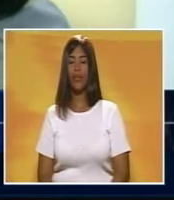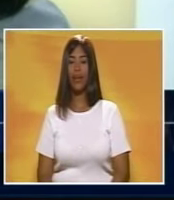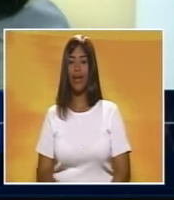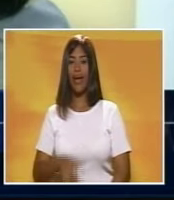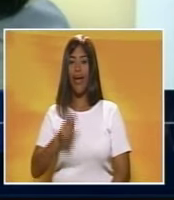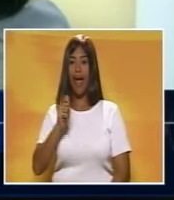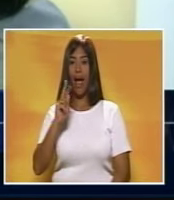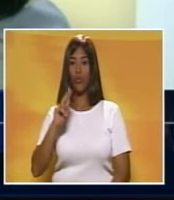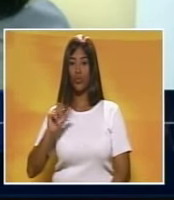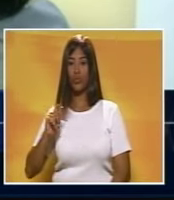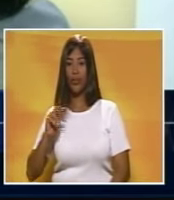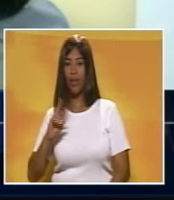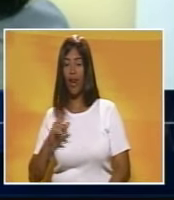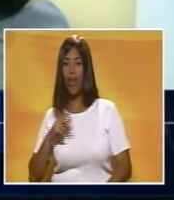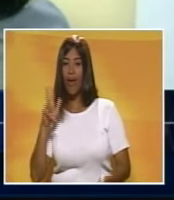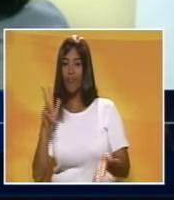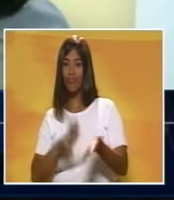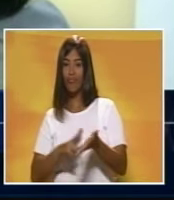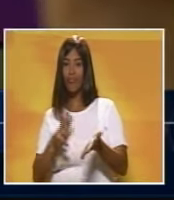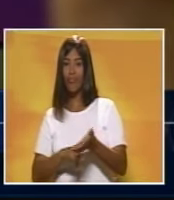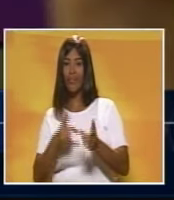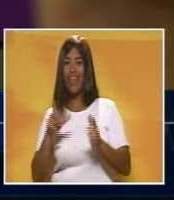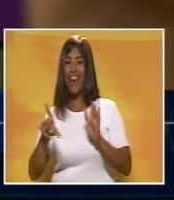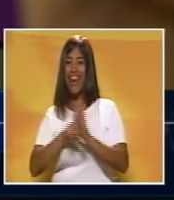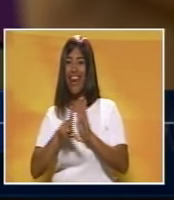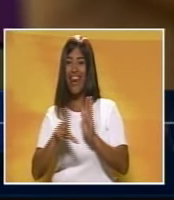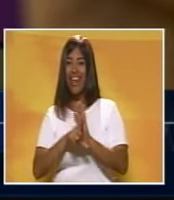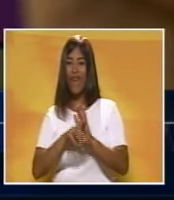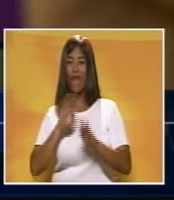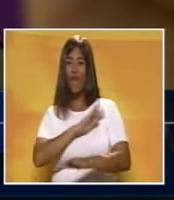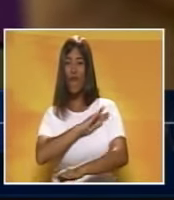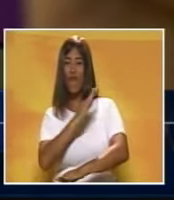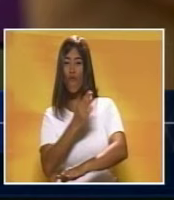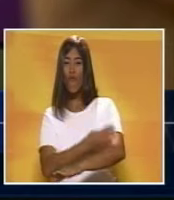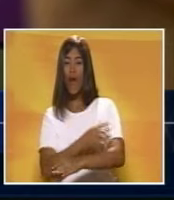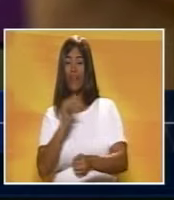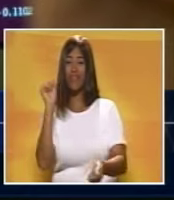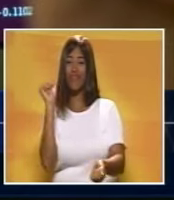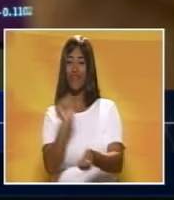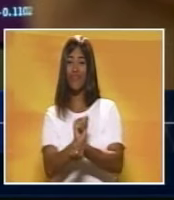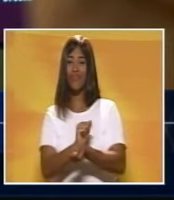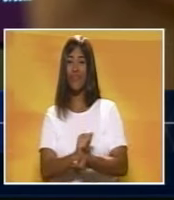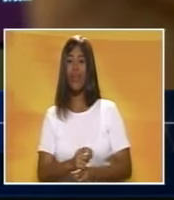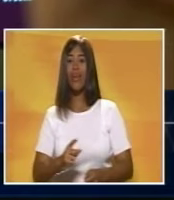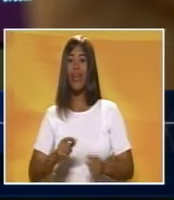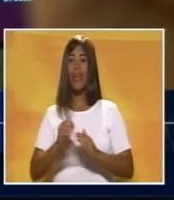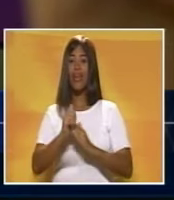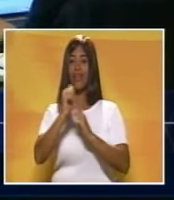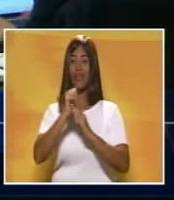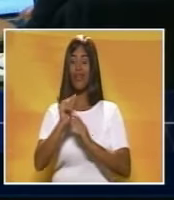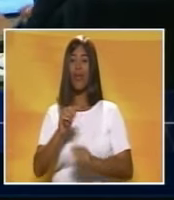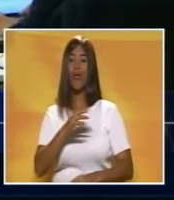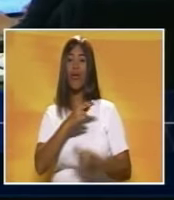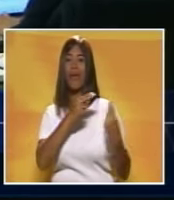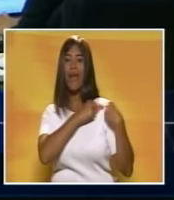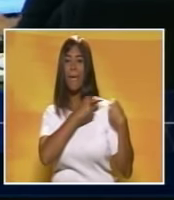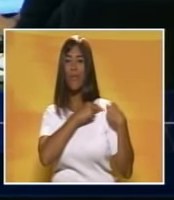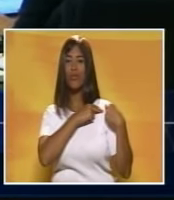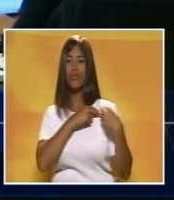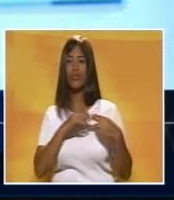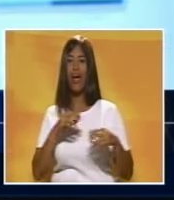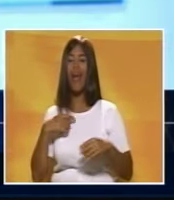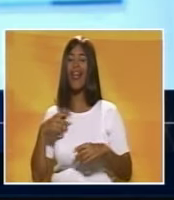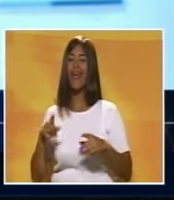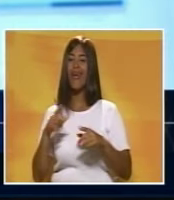Australia aprobó una legislación que establece fuertes sanciones, incluso con penas de cárcel, a los directivos de redes sociales que no retiren